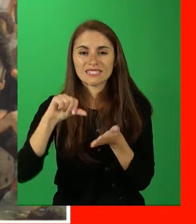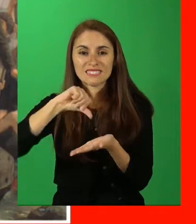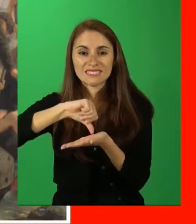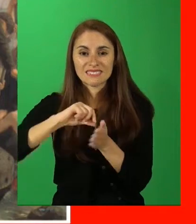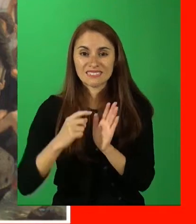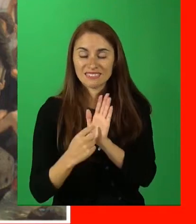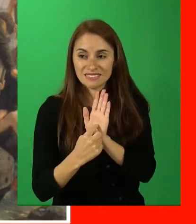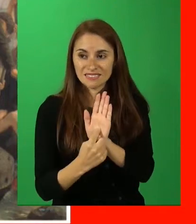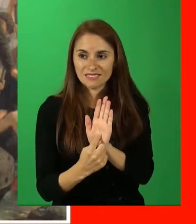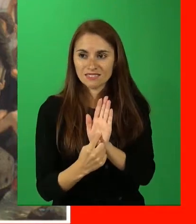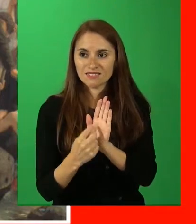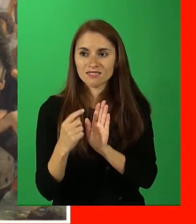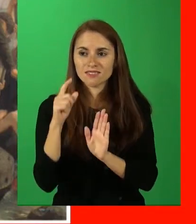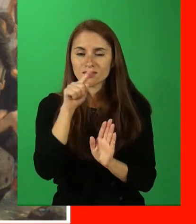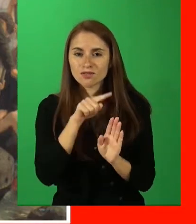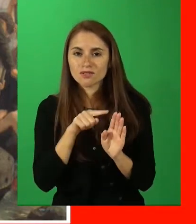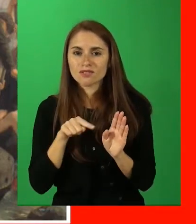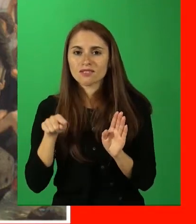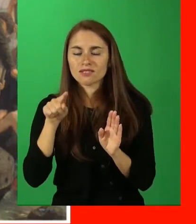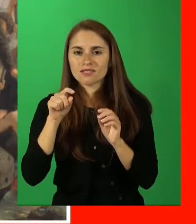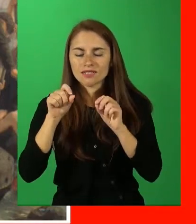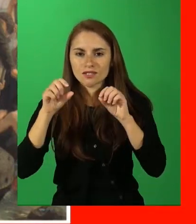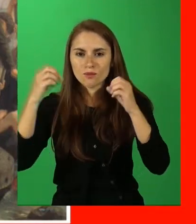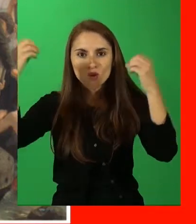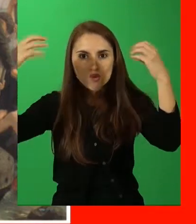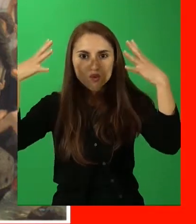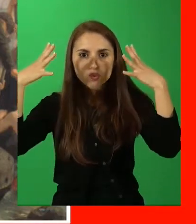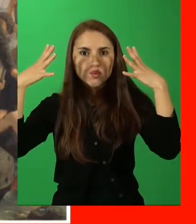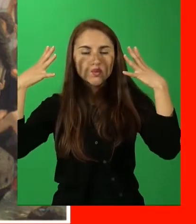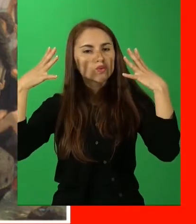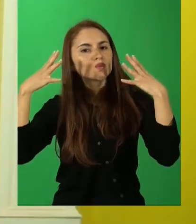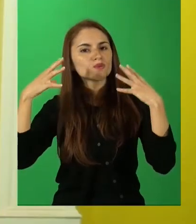Y acá los europeos iluminados,